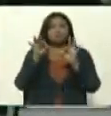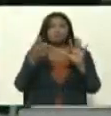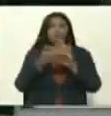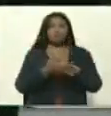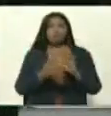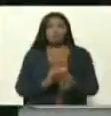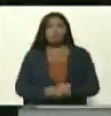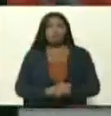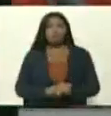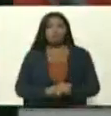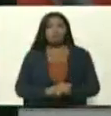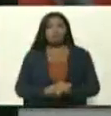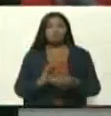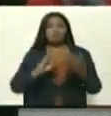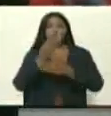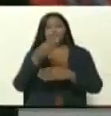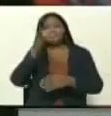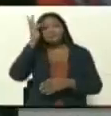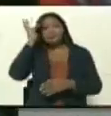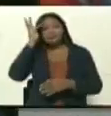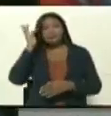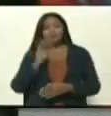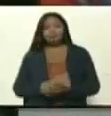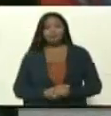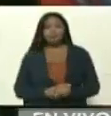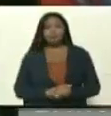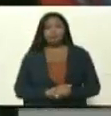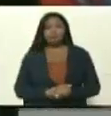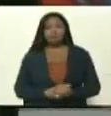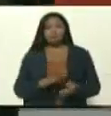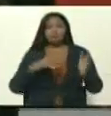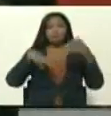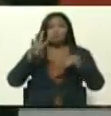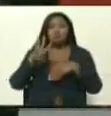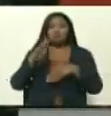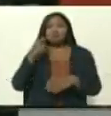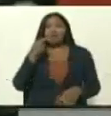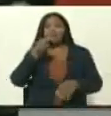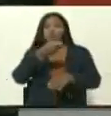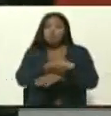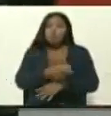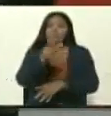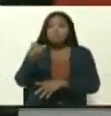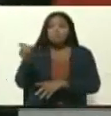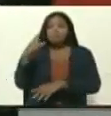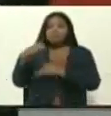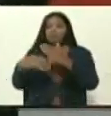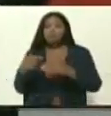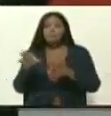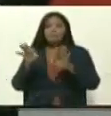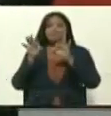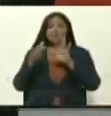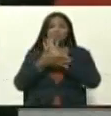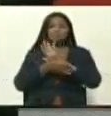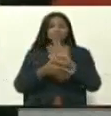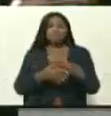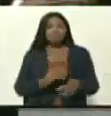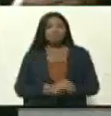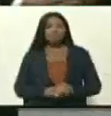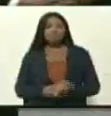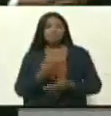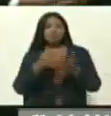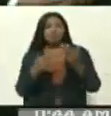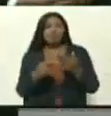en ejercicio de la función fiscal, 14 graduandos de la especialización en